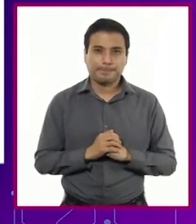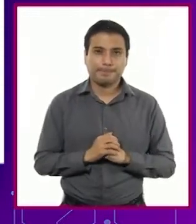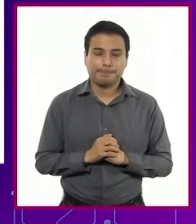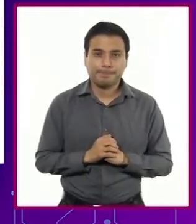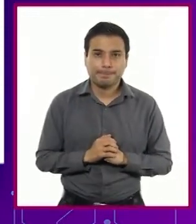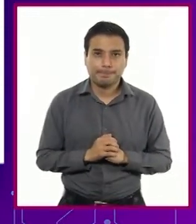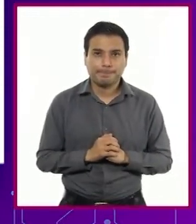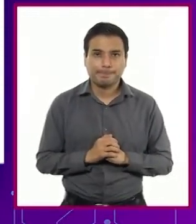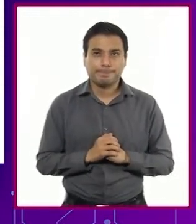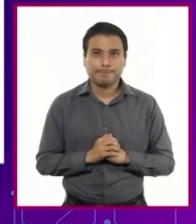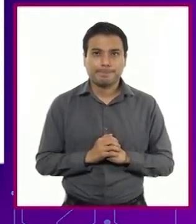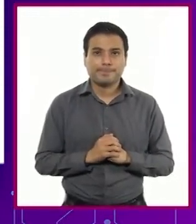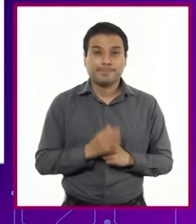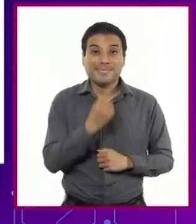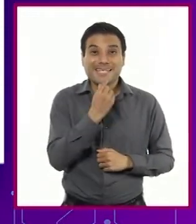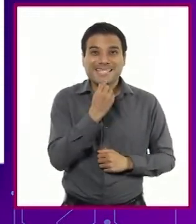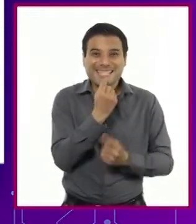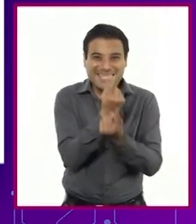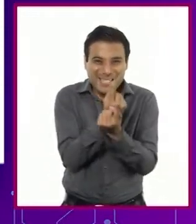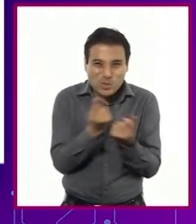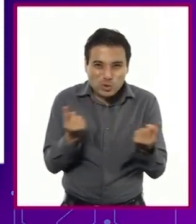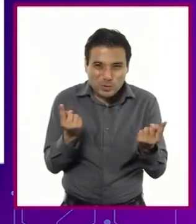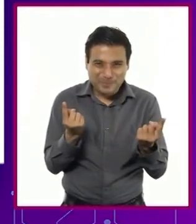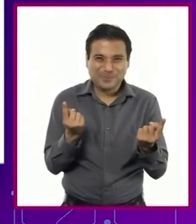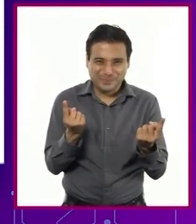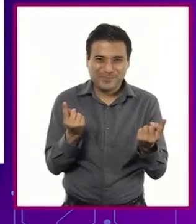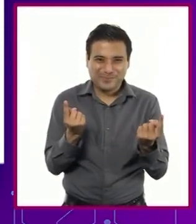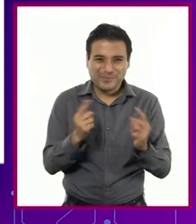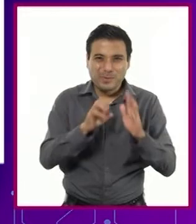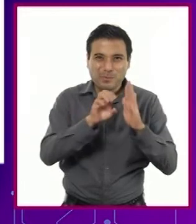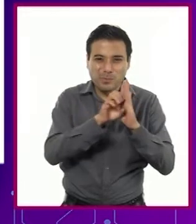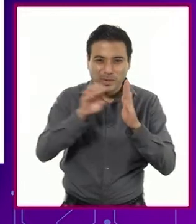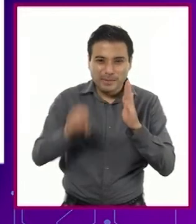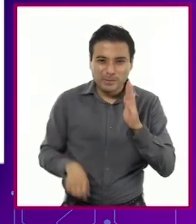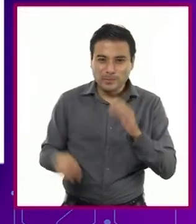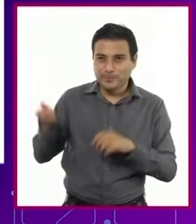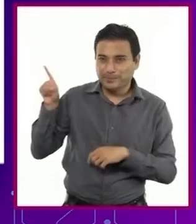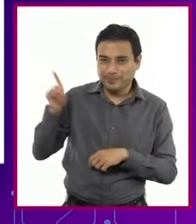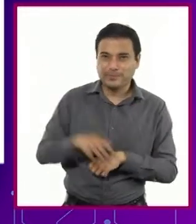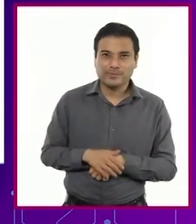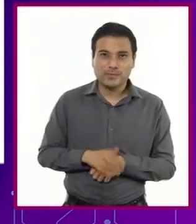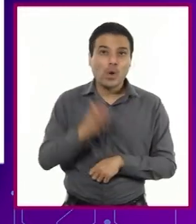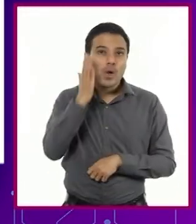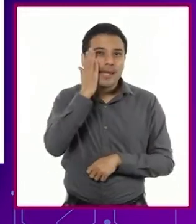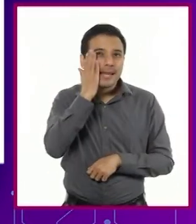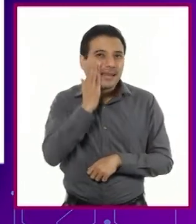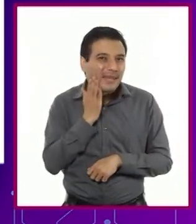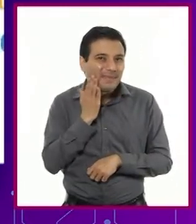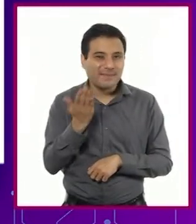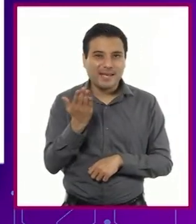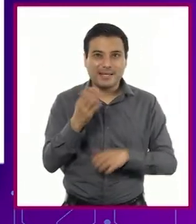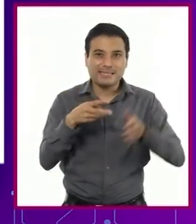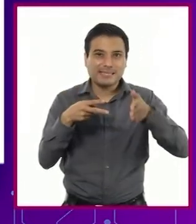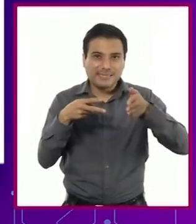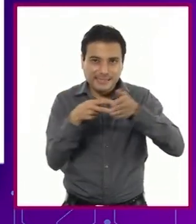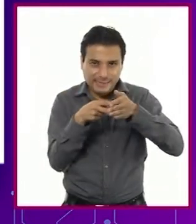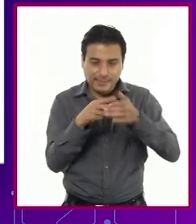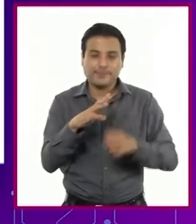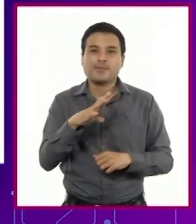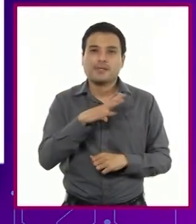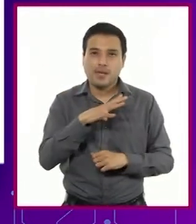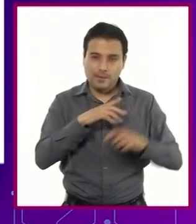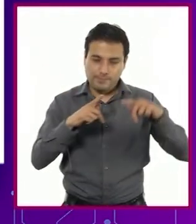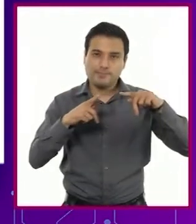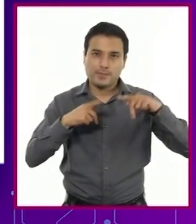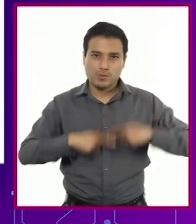Como en el caso de los niños Rohingya en Bangladesh o las familias de Libia y Siria, en los que se reportan casos de detenciones